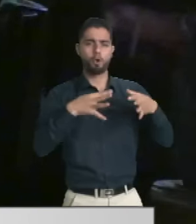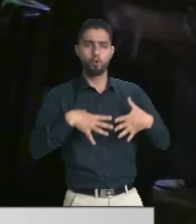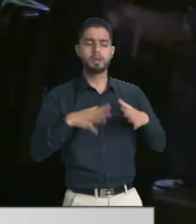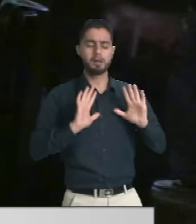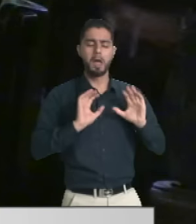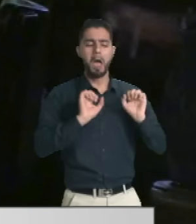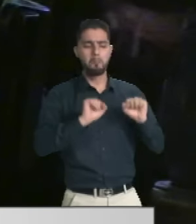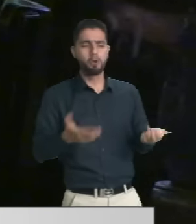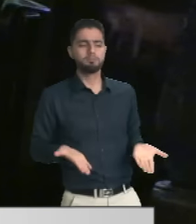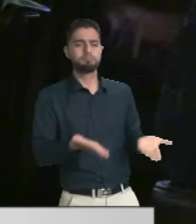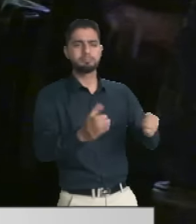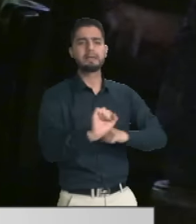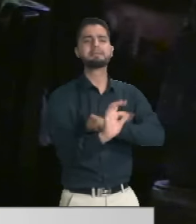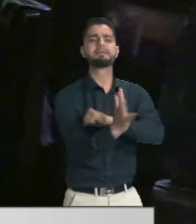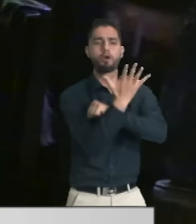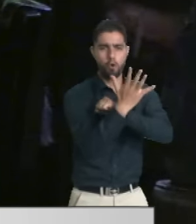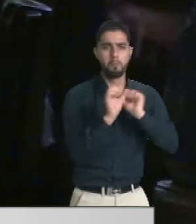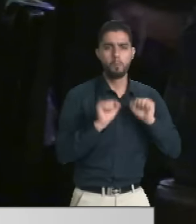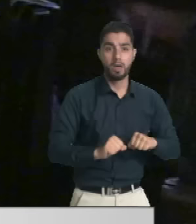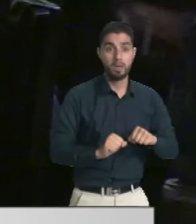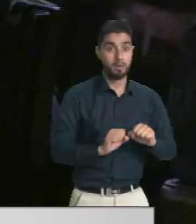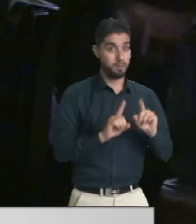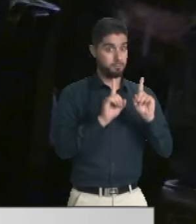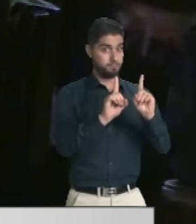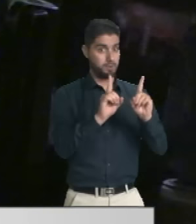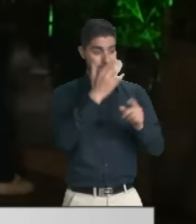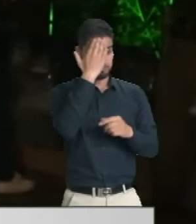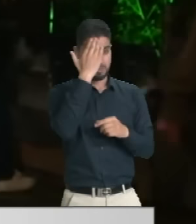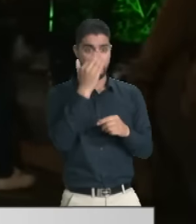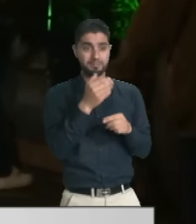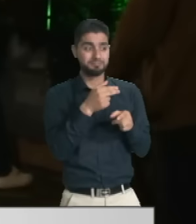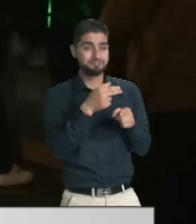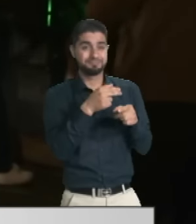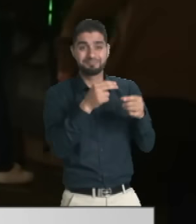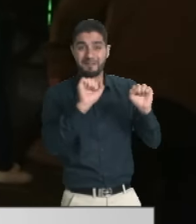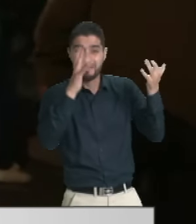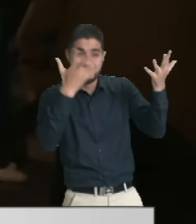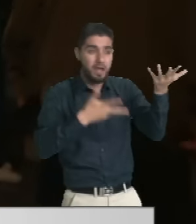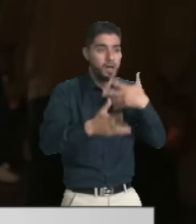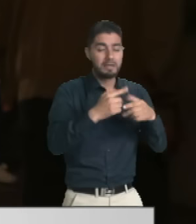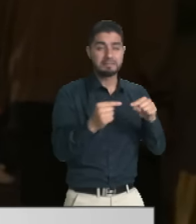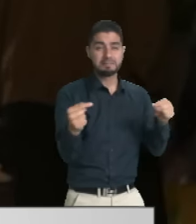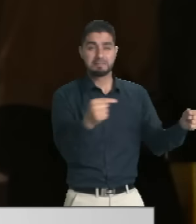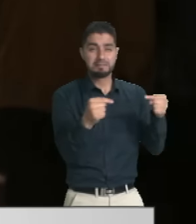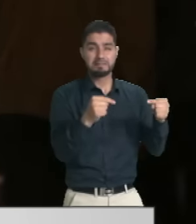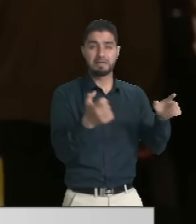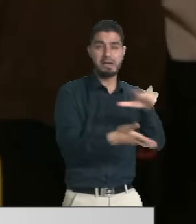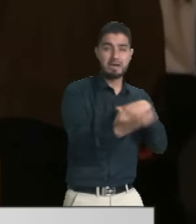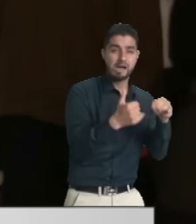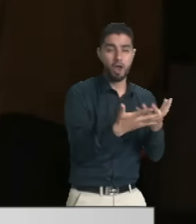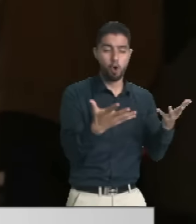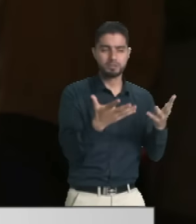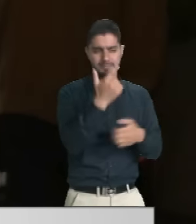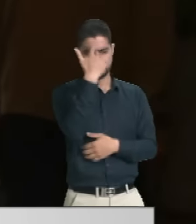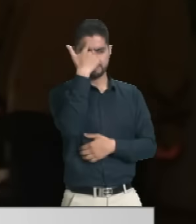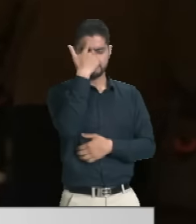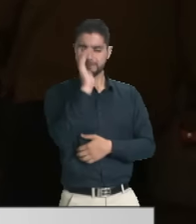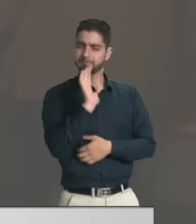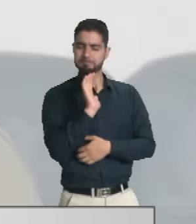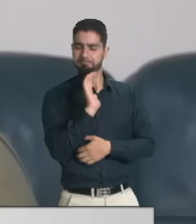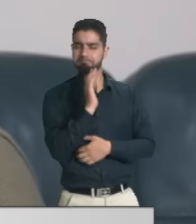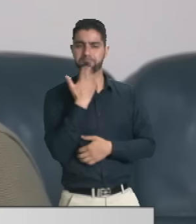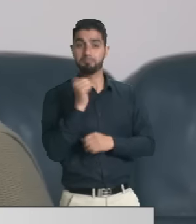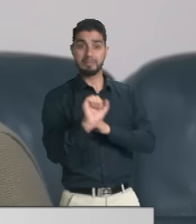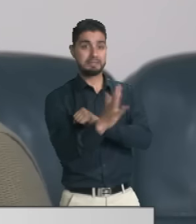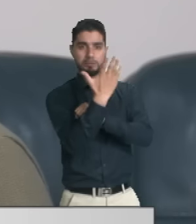hasta las 5 de la mañana. Sin embargo, el aumento de las riñas a la salida de las fiestas hace que el distrito estudie una reducción en las horas. Nos preocupa mucho el